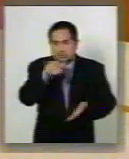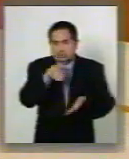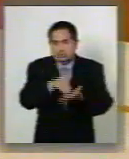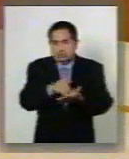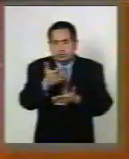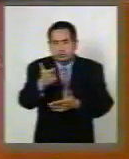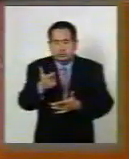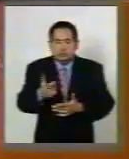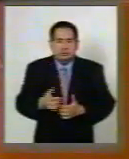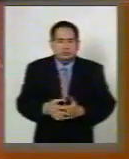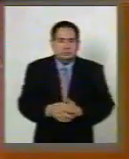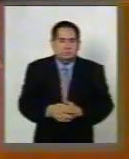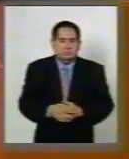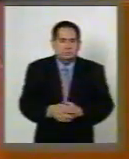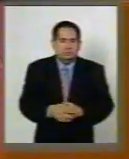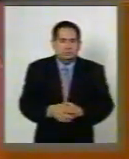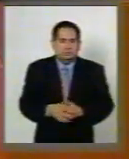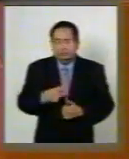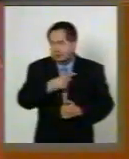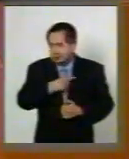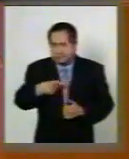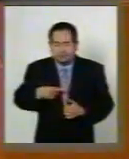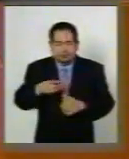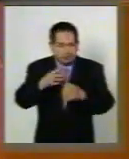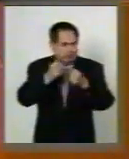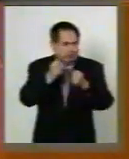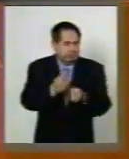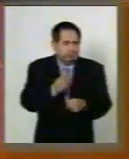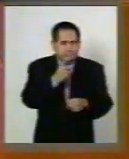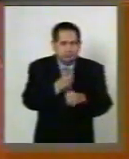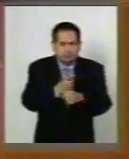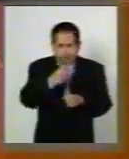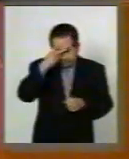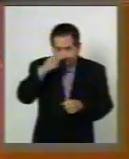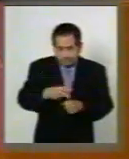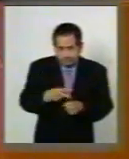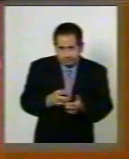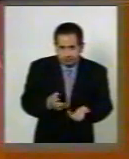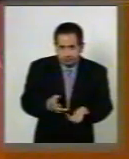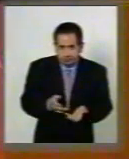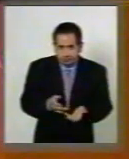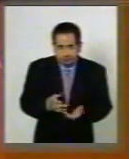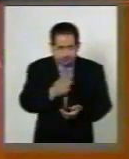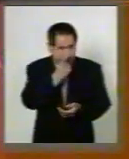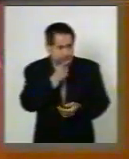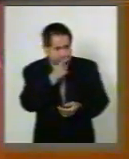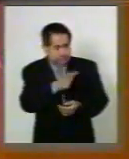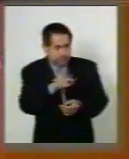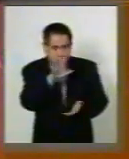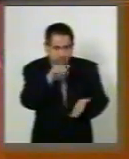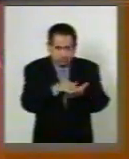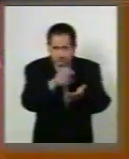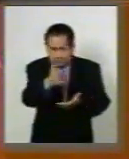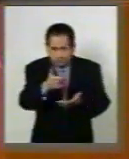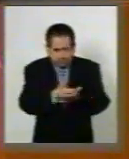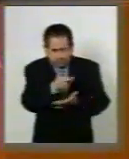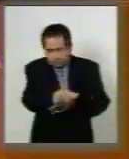pesos. Tenemos seguridad en México de policías de 5 mil